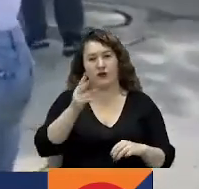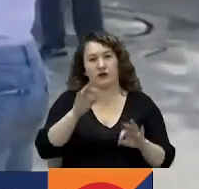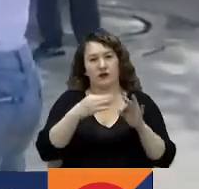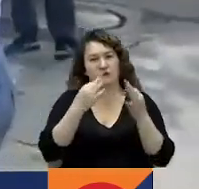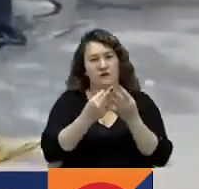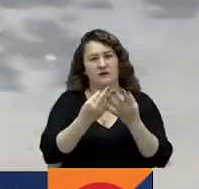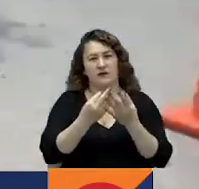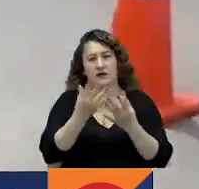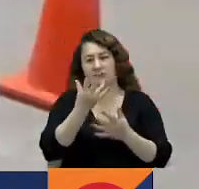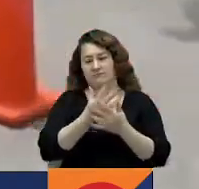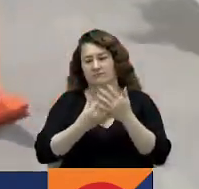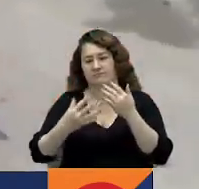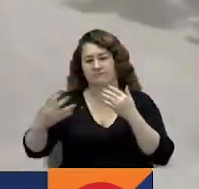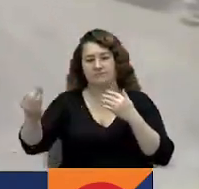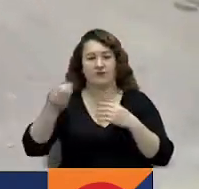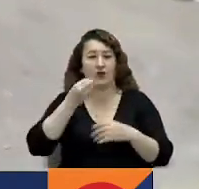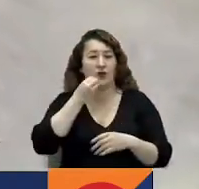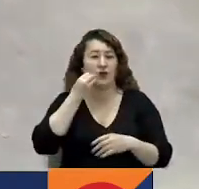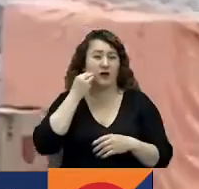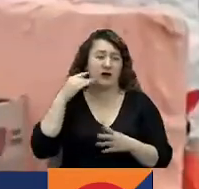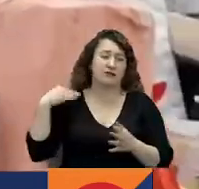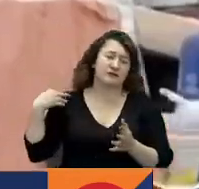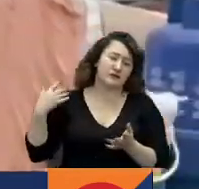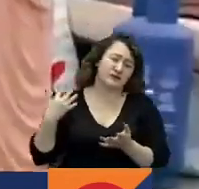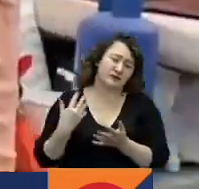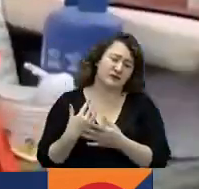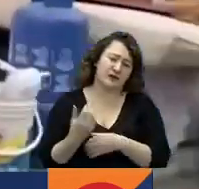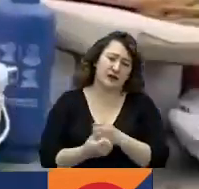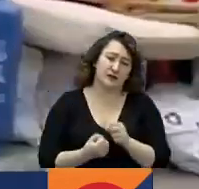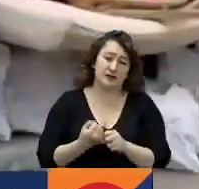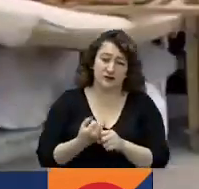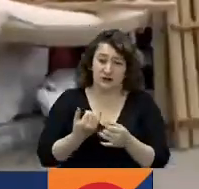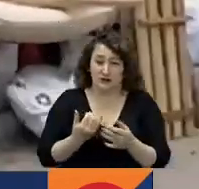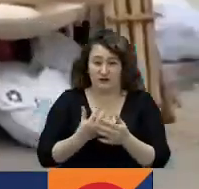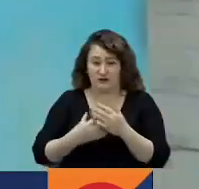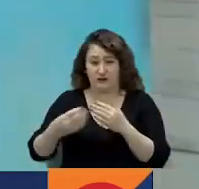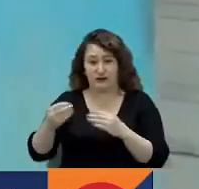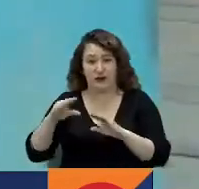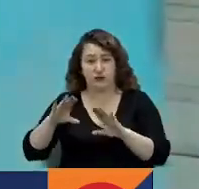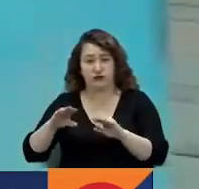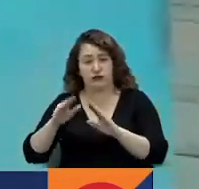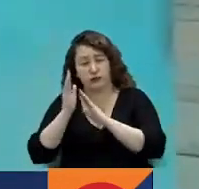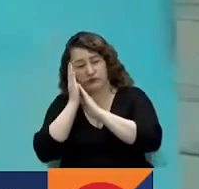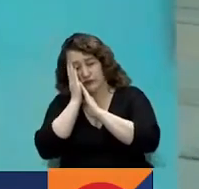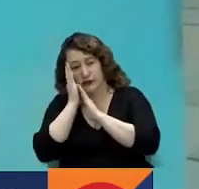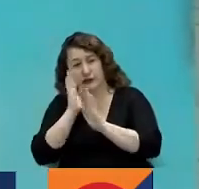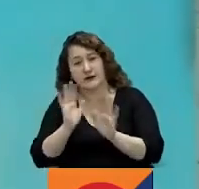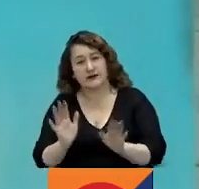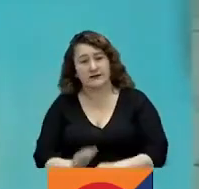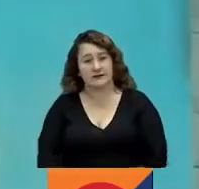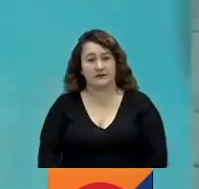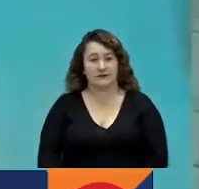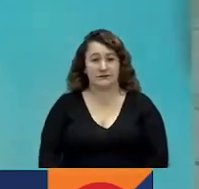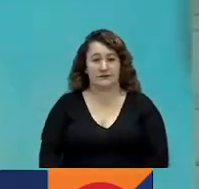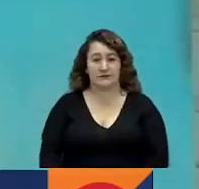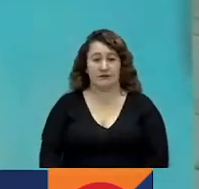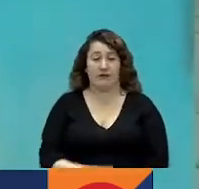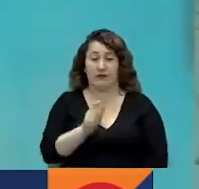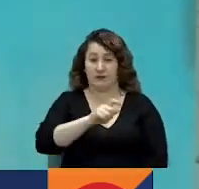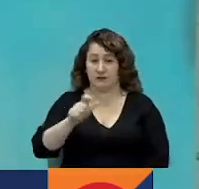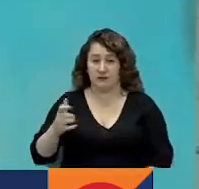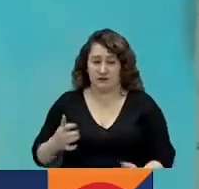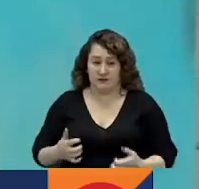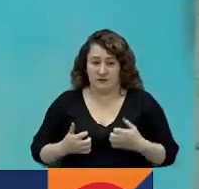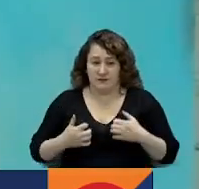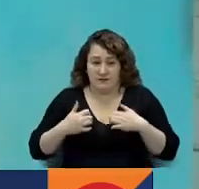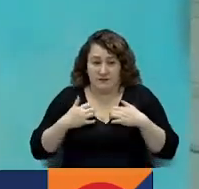desalojar lo que había sido su hogar durante muchos años y pasar la noche en colchones. La gente pues está muy asustada y a la